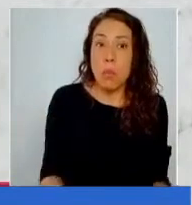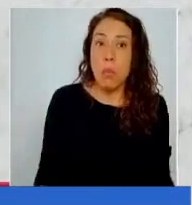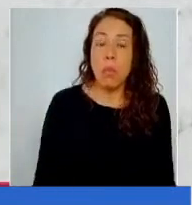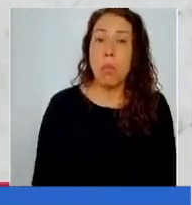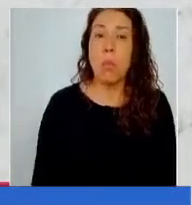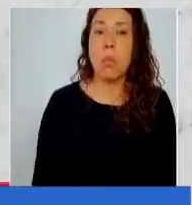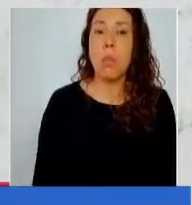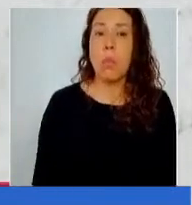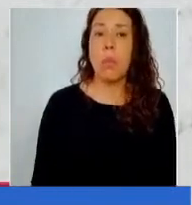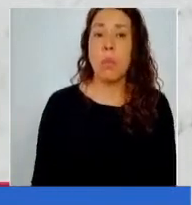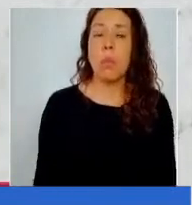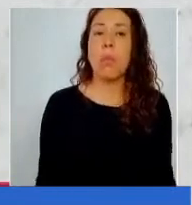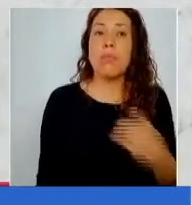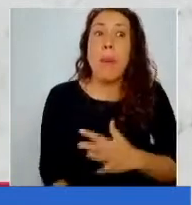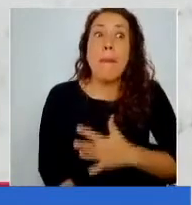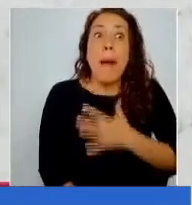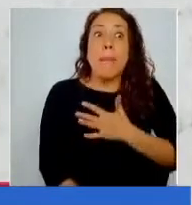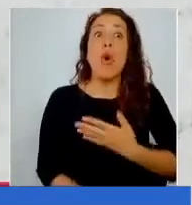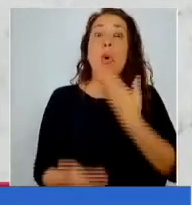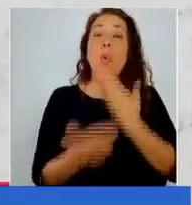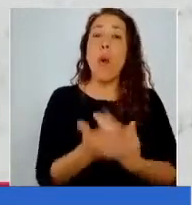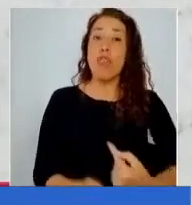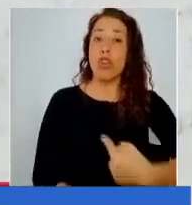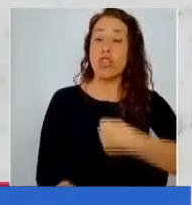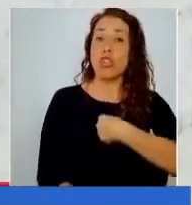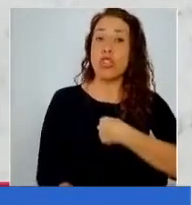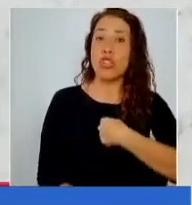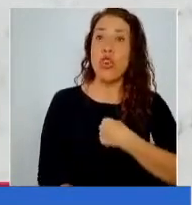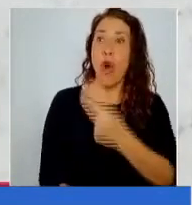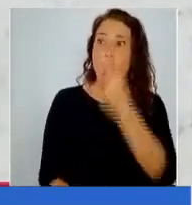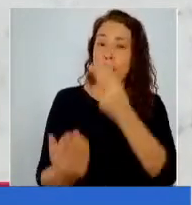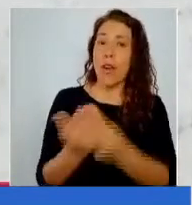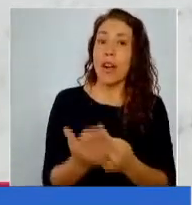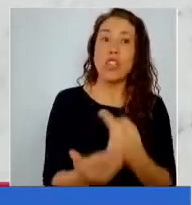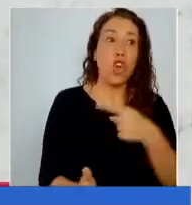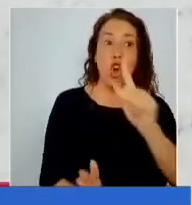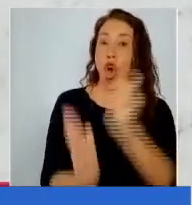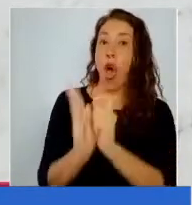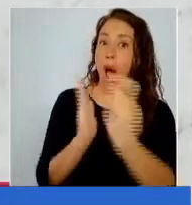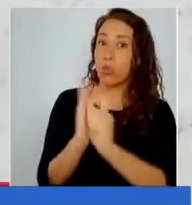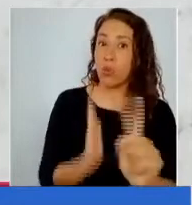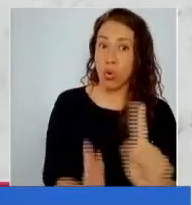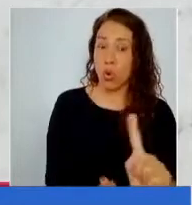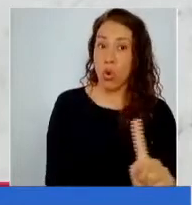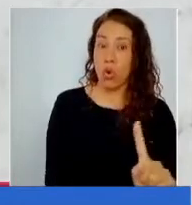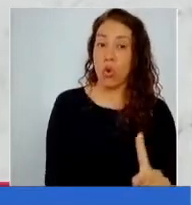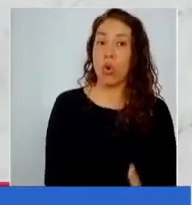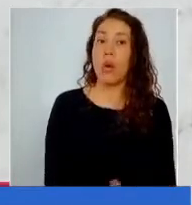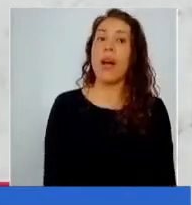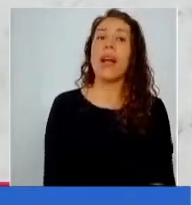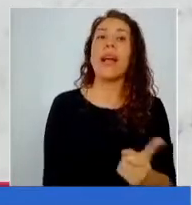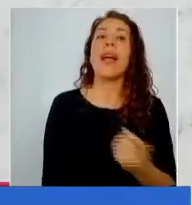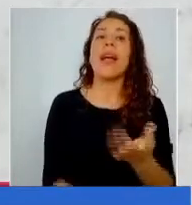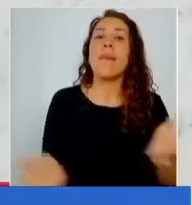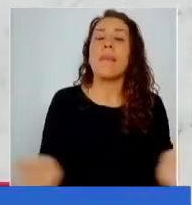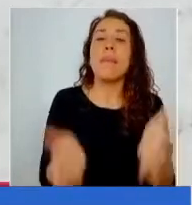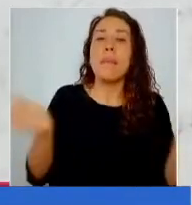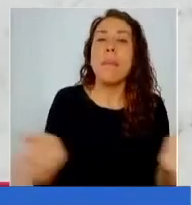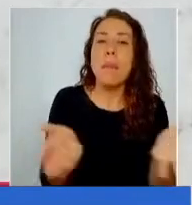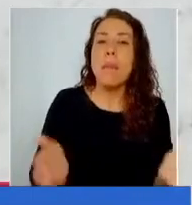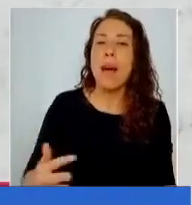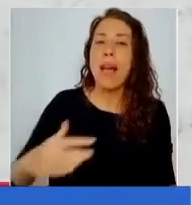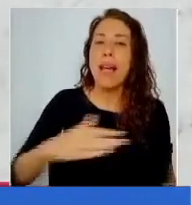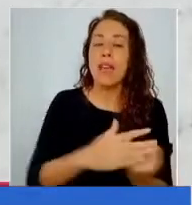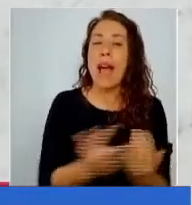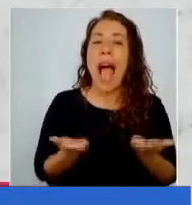emocioné cuando me tocó verlo no fuimos autor mucho menos que fue el que promueve la inclusión la atención integral y